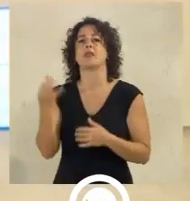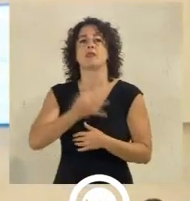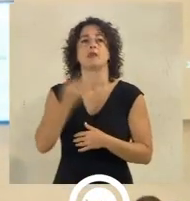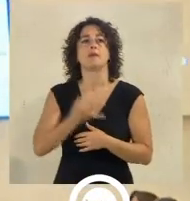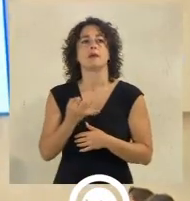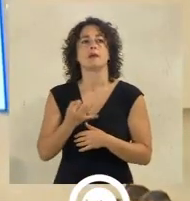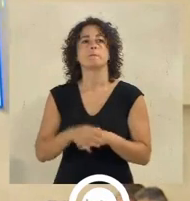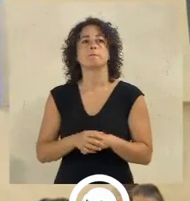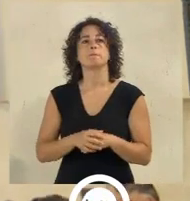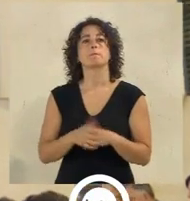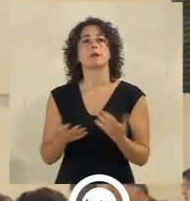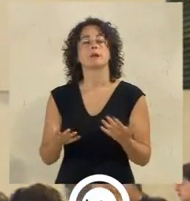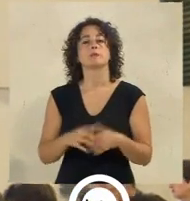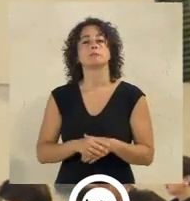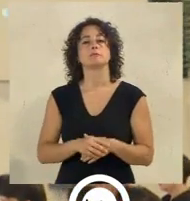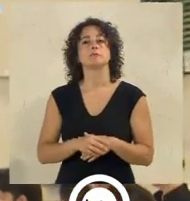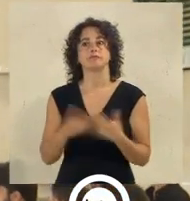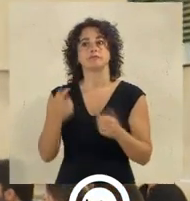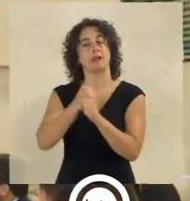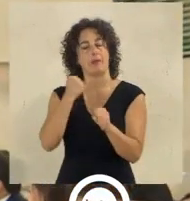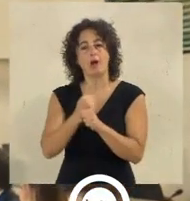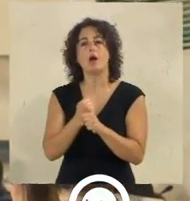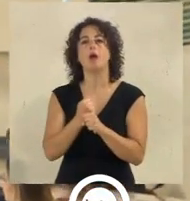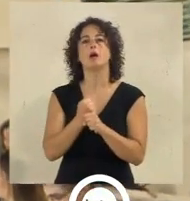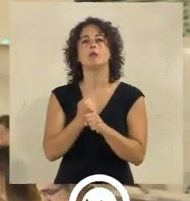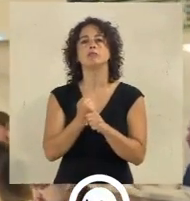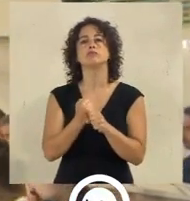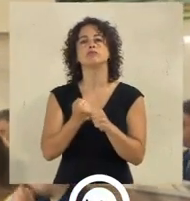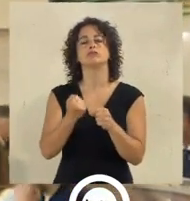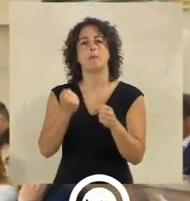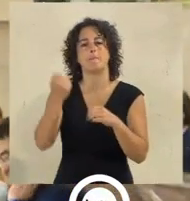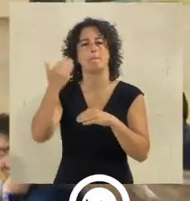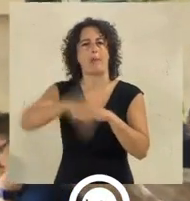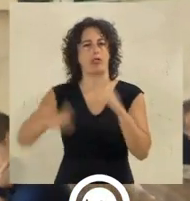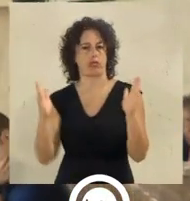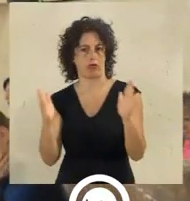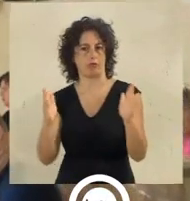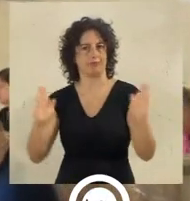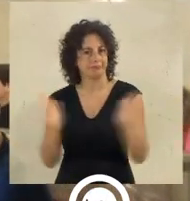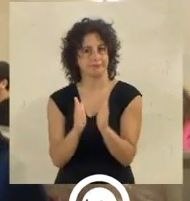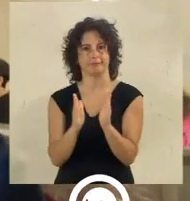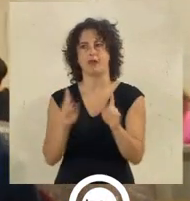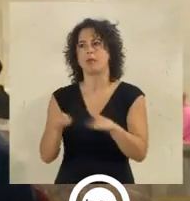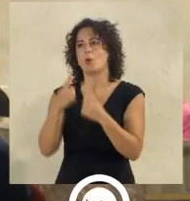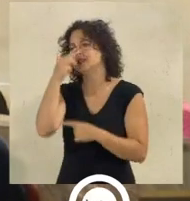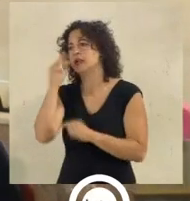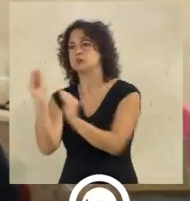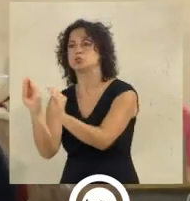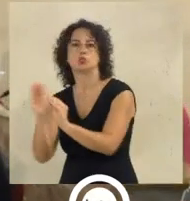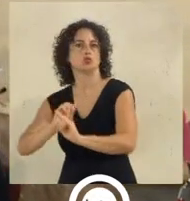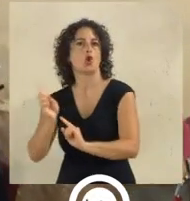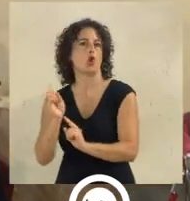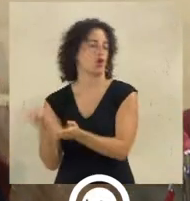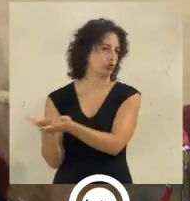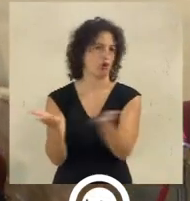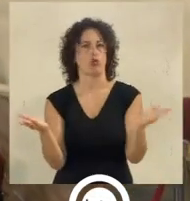de 2025. Serán las festividades de San Juan y de la Virgen del Mar. Y también la denominación del Parque José Andújar